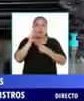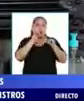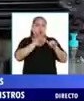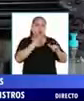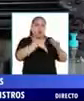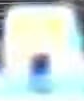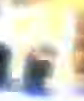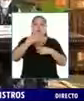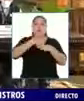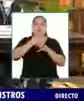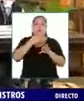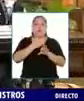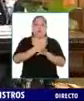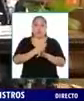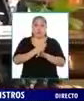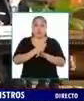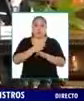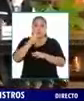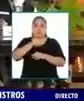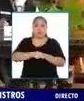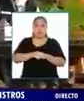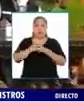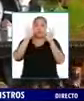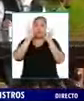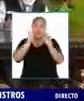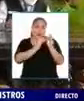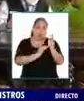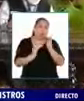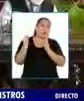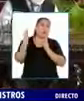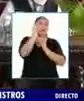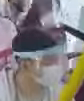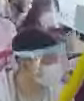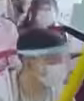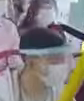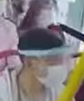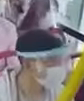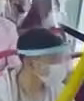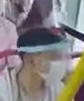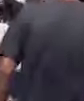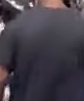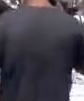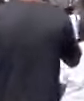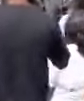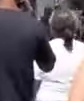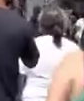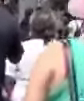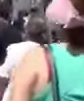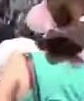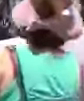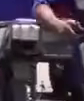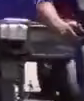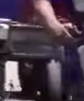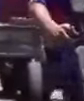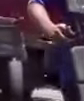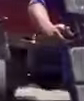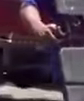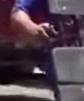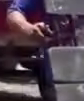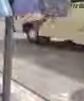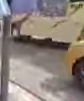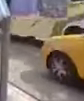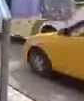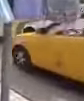Perú, que como ustedes muy bien saben, es una campaña de la Conferencia Episcopal Peruana, de la